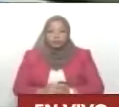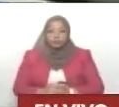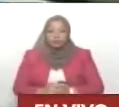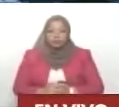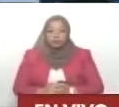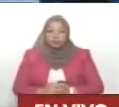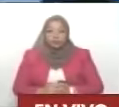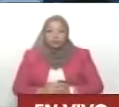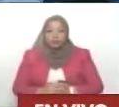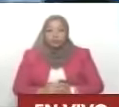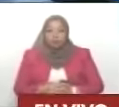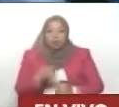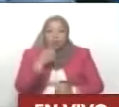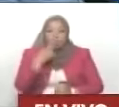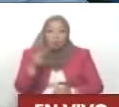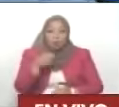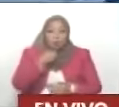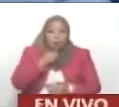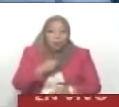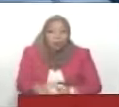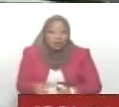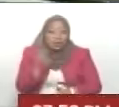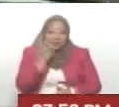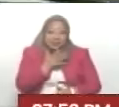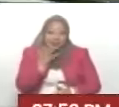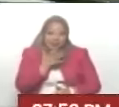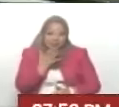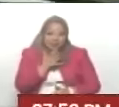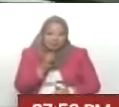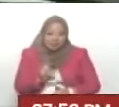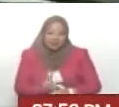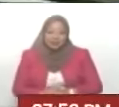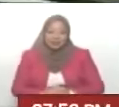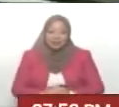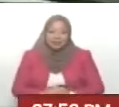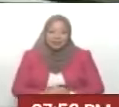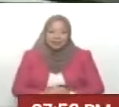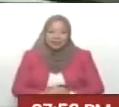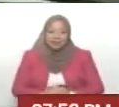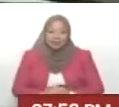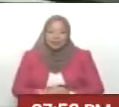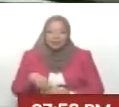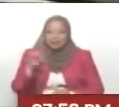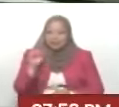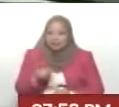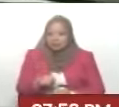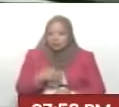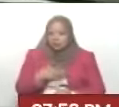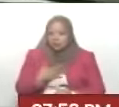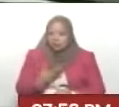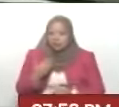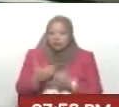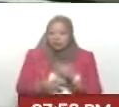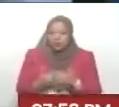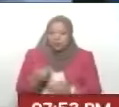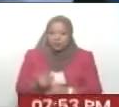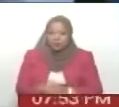Si deja de fumar. Sí va. Sí va, ¿verdad? Sí va, sí va. Mira, Mario,